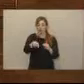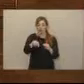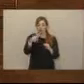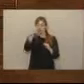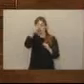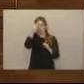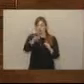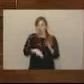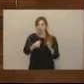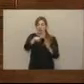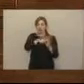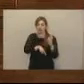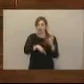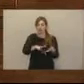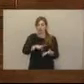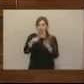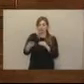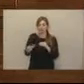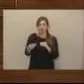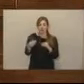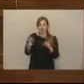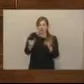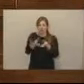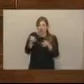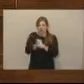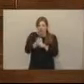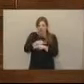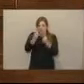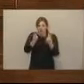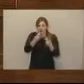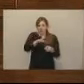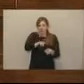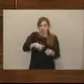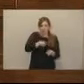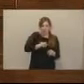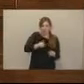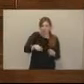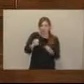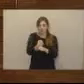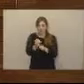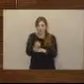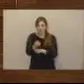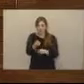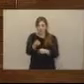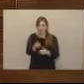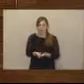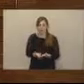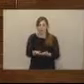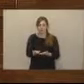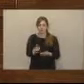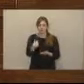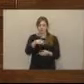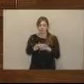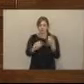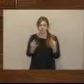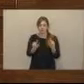generales aplicables al conjunto de los empleados públicos, tanto funcionarios como empleados, como personal laboral. ¿Qué vamos a hacer entonces?